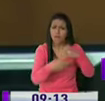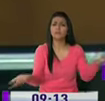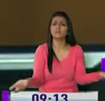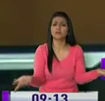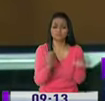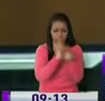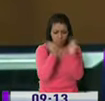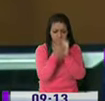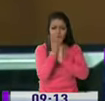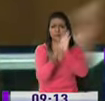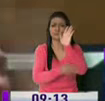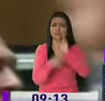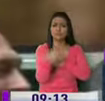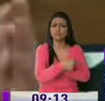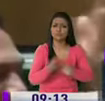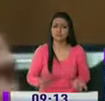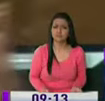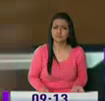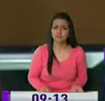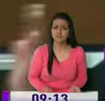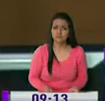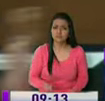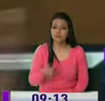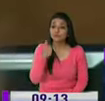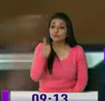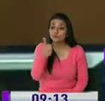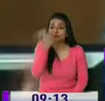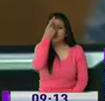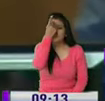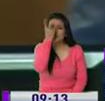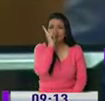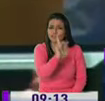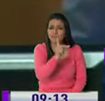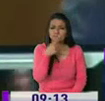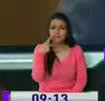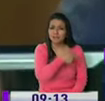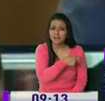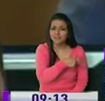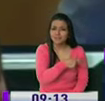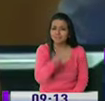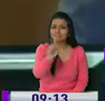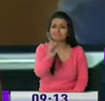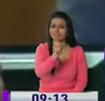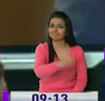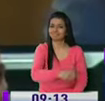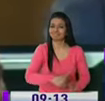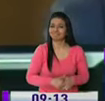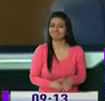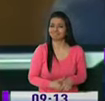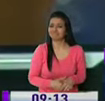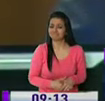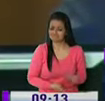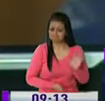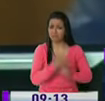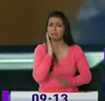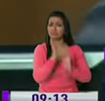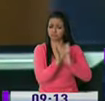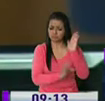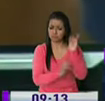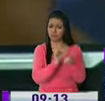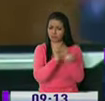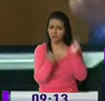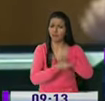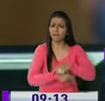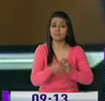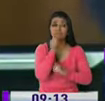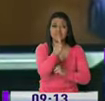constituyente! ¡No con resoluciones truchas! ¡No con resoluciones truchas! ¡Vamos a la constituyente! ¡Que sea